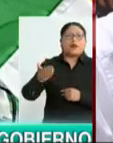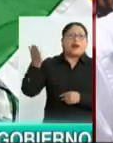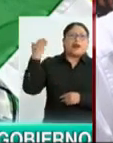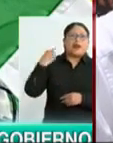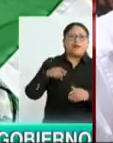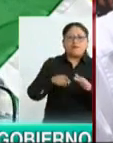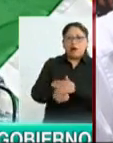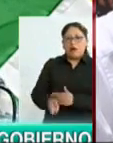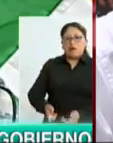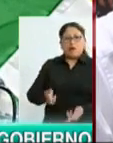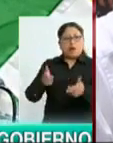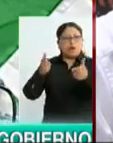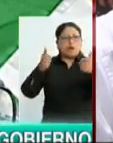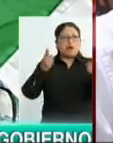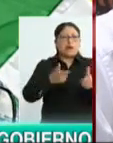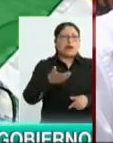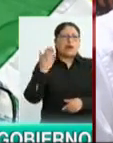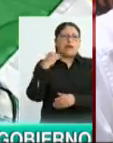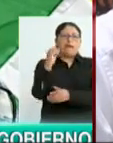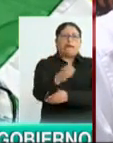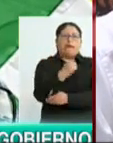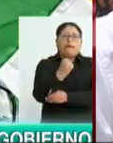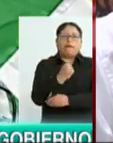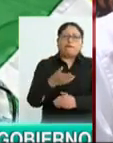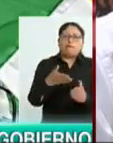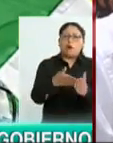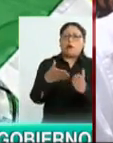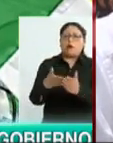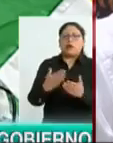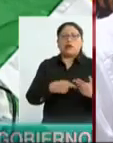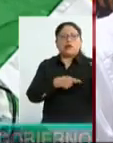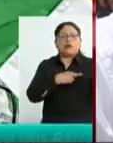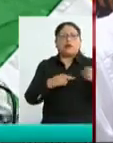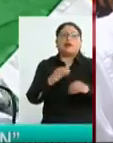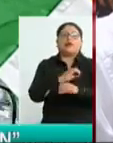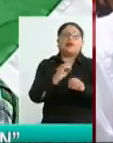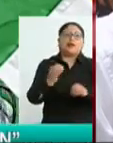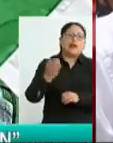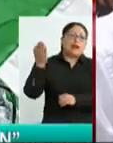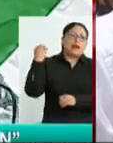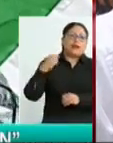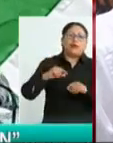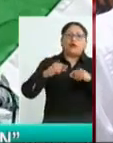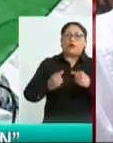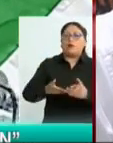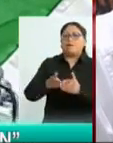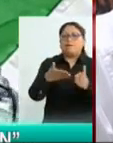lugares también promovidas de manera totalmente irresponsable por estos grupos.